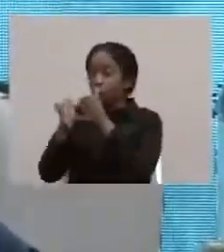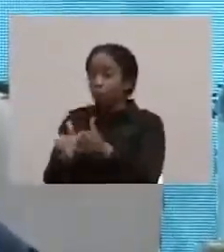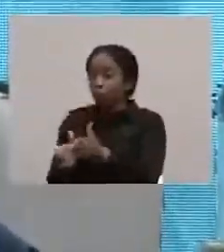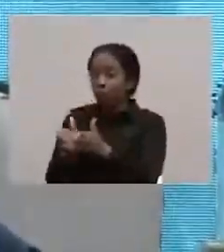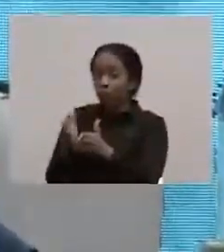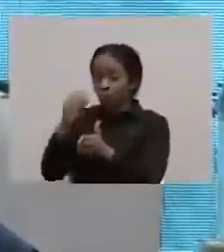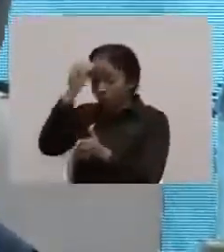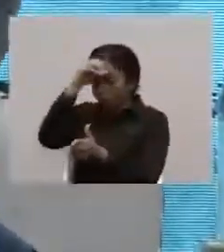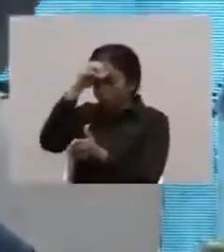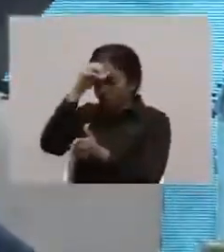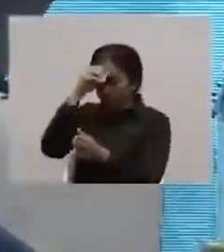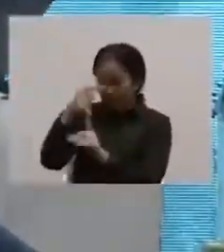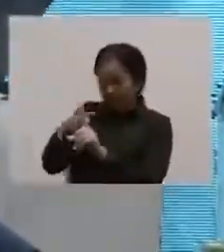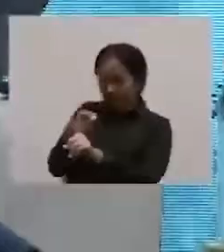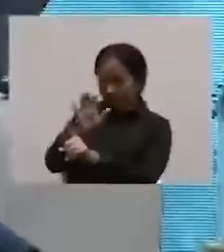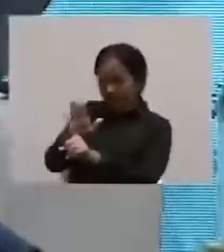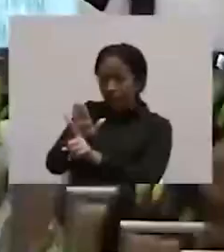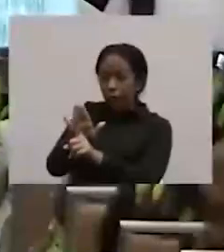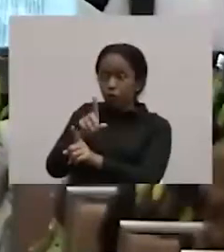basa